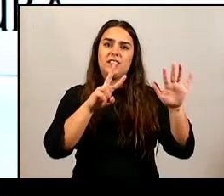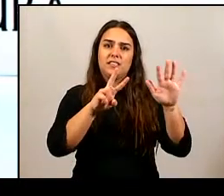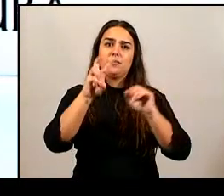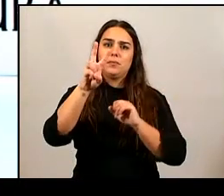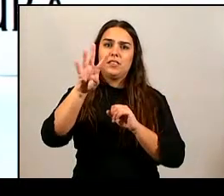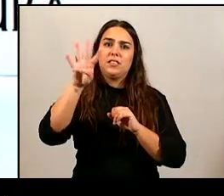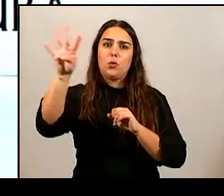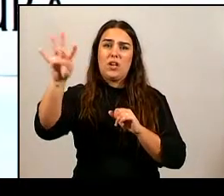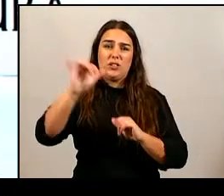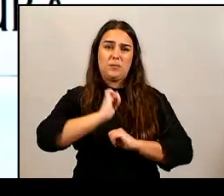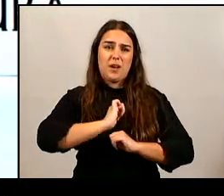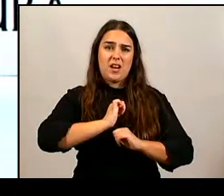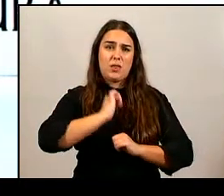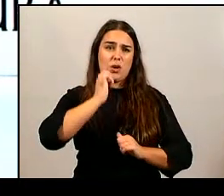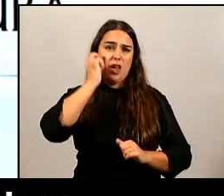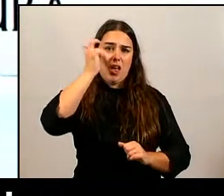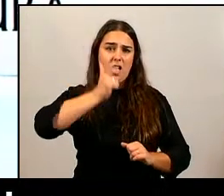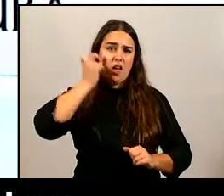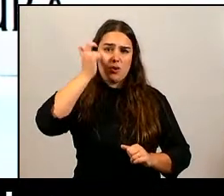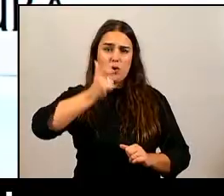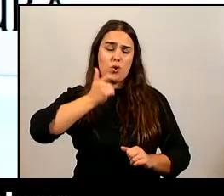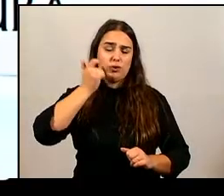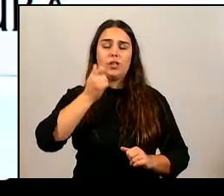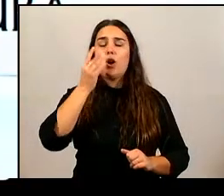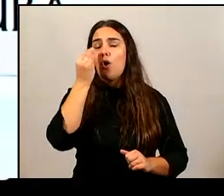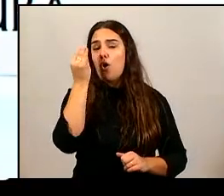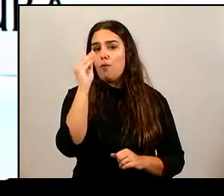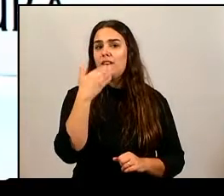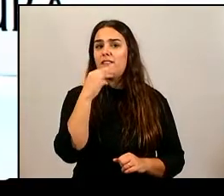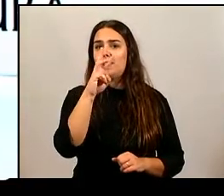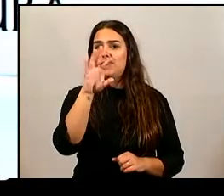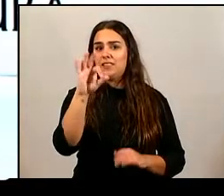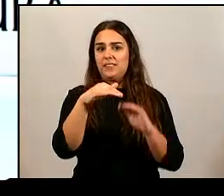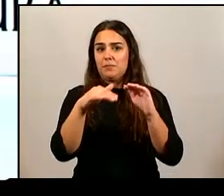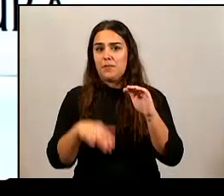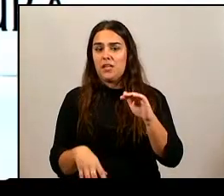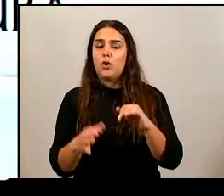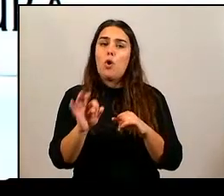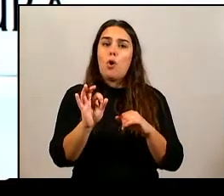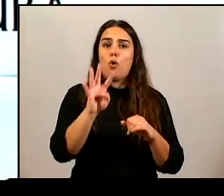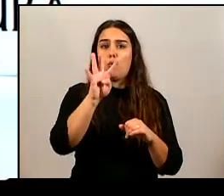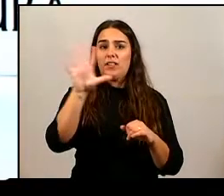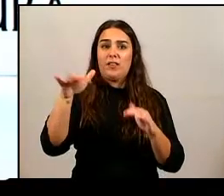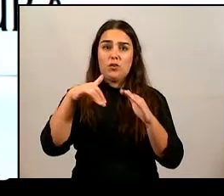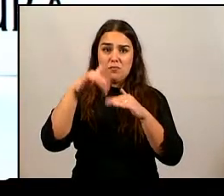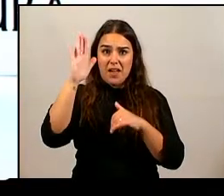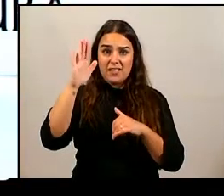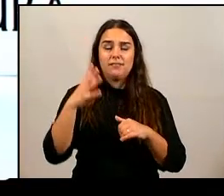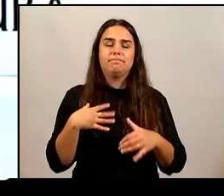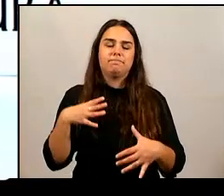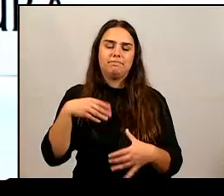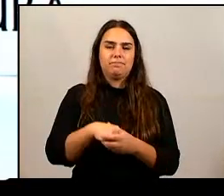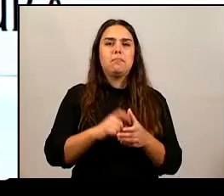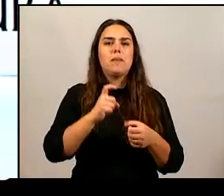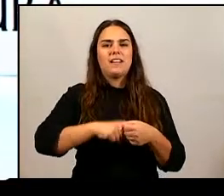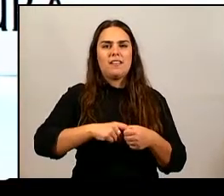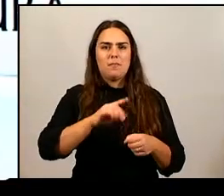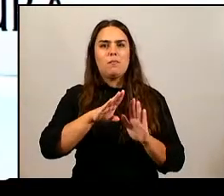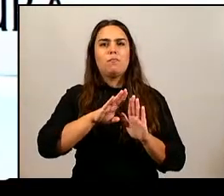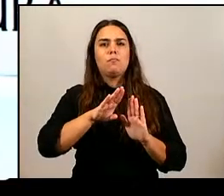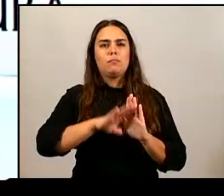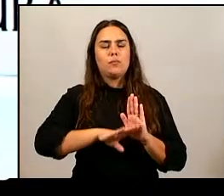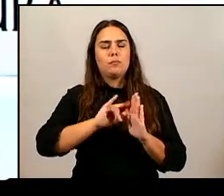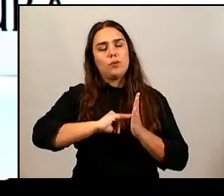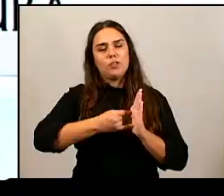724 desempleados de larga duración, jóvenes menores de 30 años y mayores de 45, podrán participar en este proyecto que